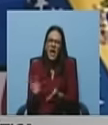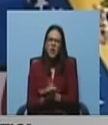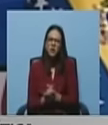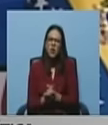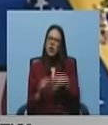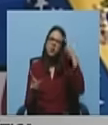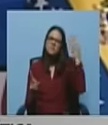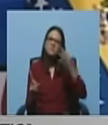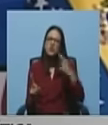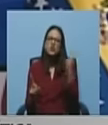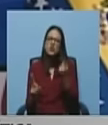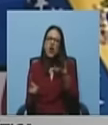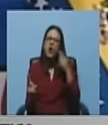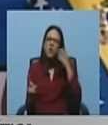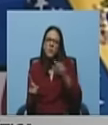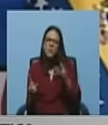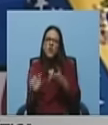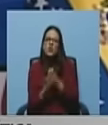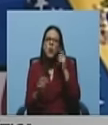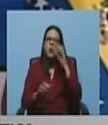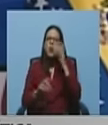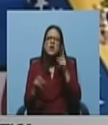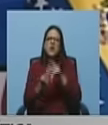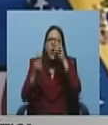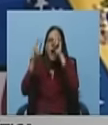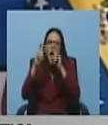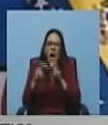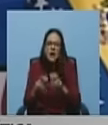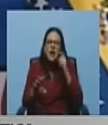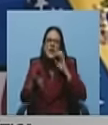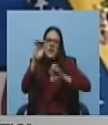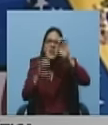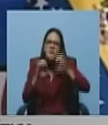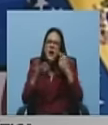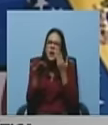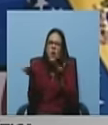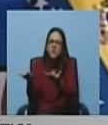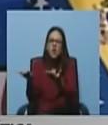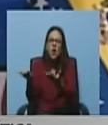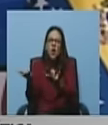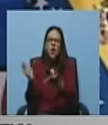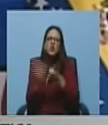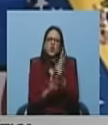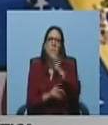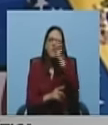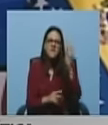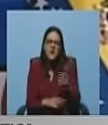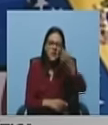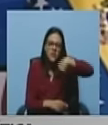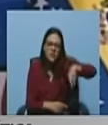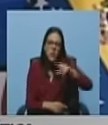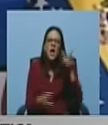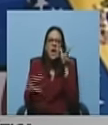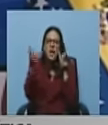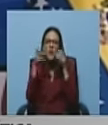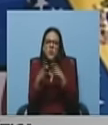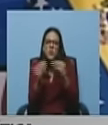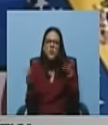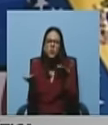para el análisis y la evaluación de los venezolanos y las venezolanas que nos escuchan.